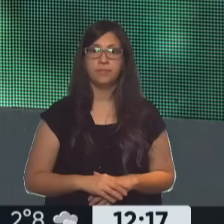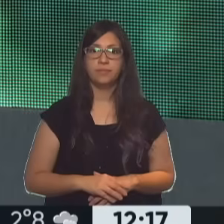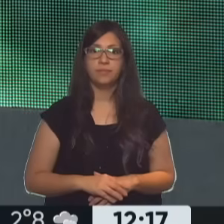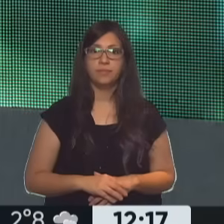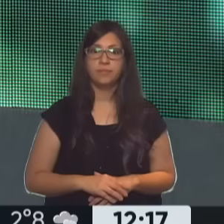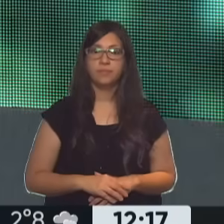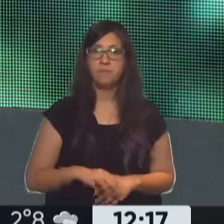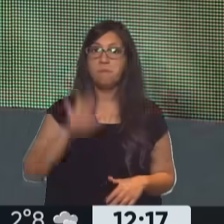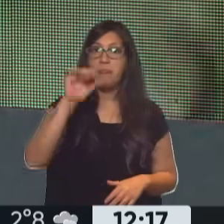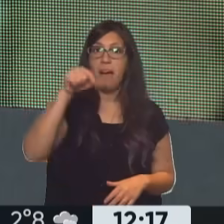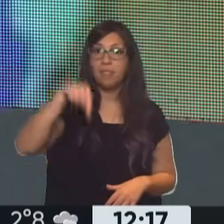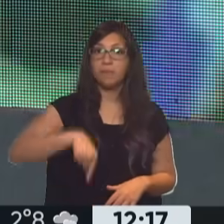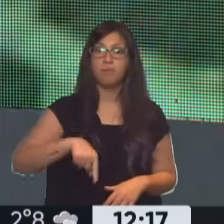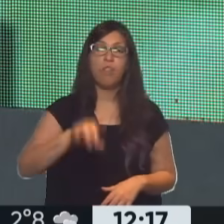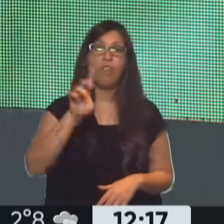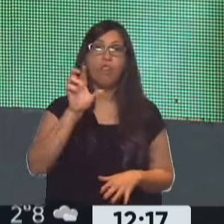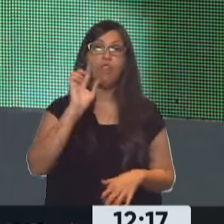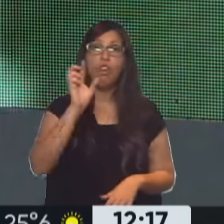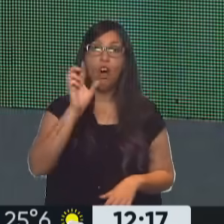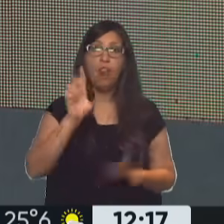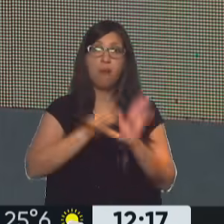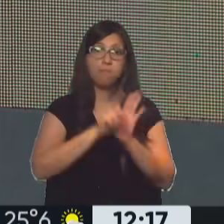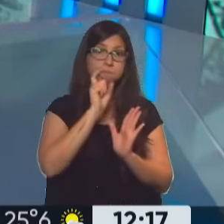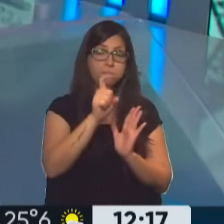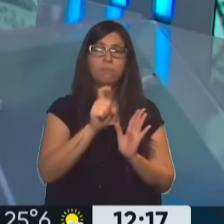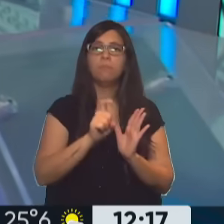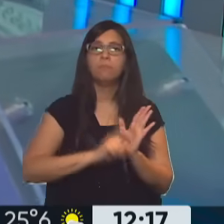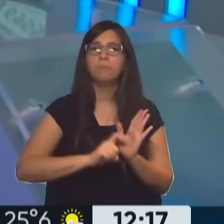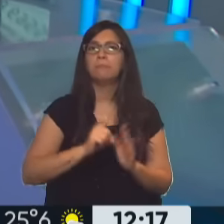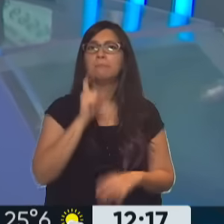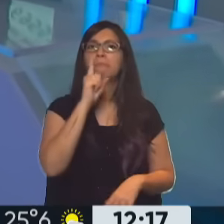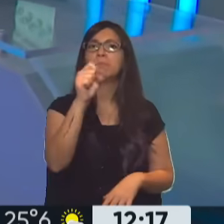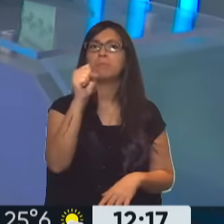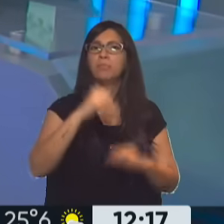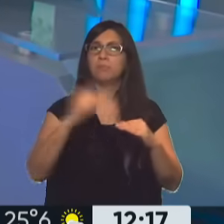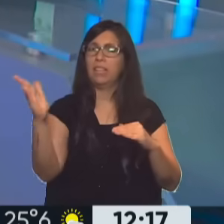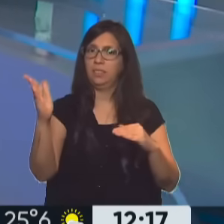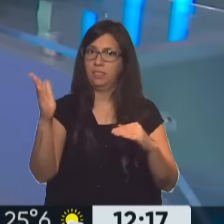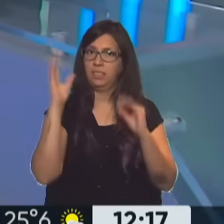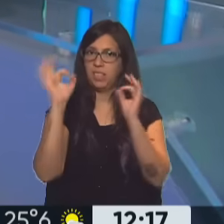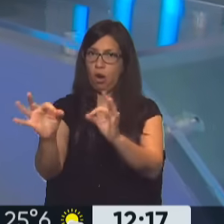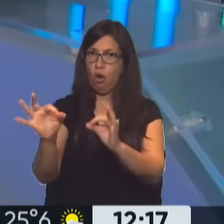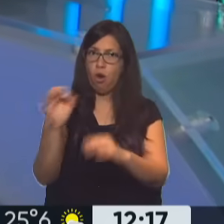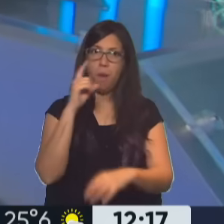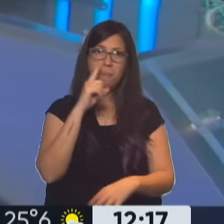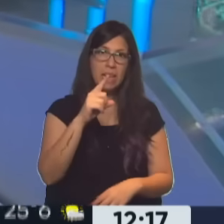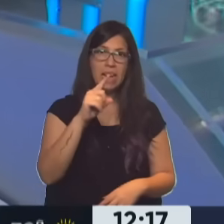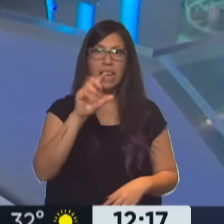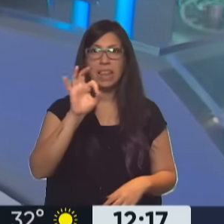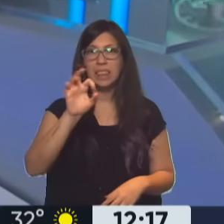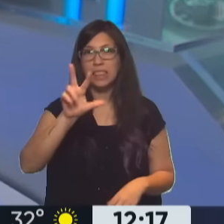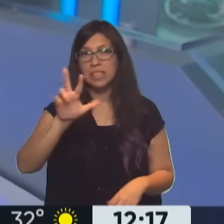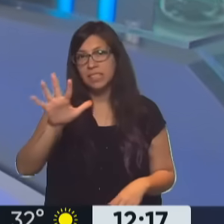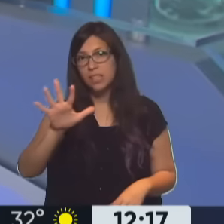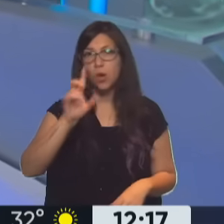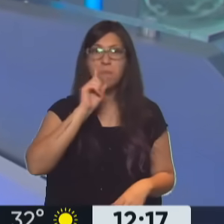Este martes el dólar ilegal pasó la Barrera de los 1000 pesos en este momento 1035 1040 es lo que está cotizando Raúl de la